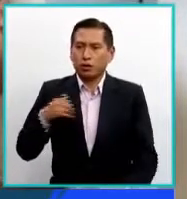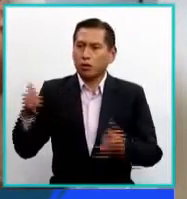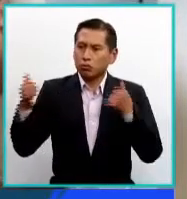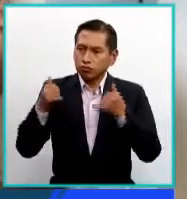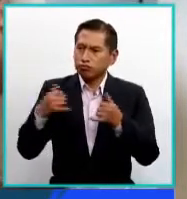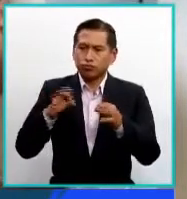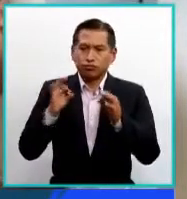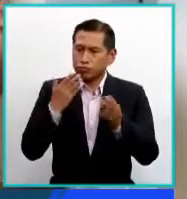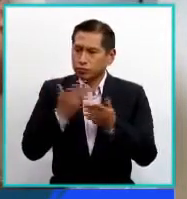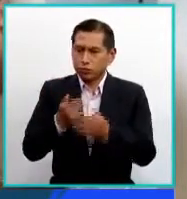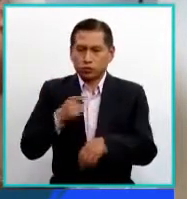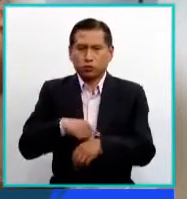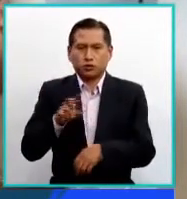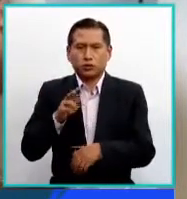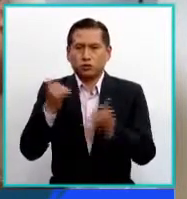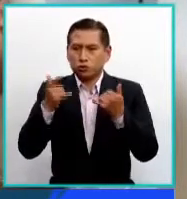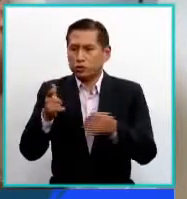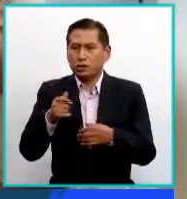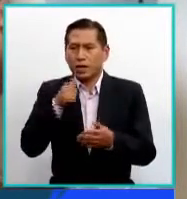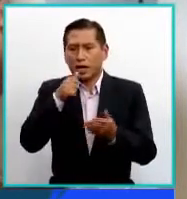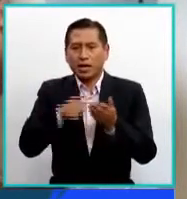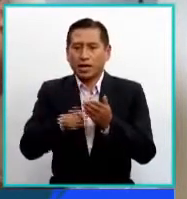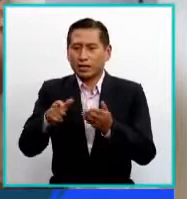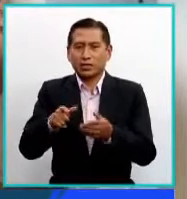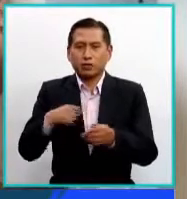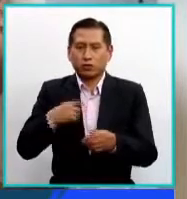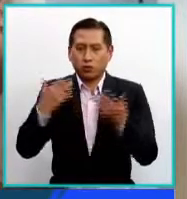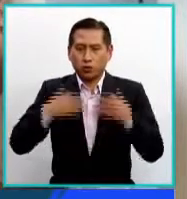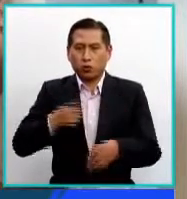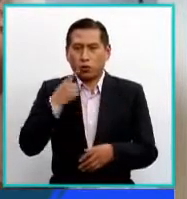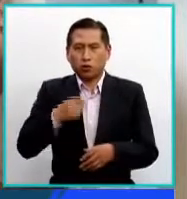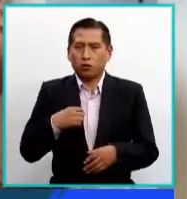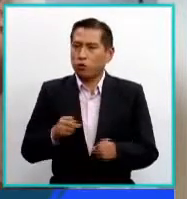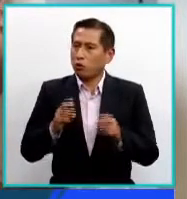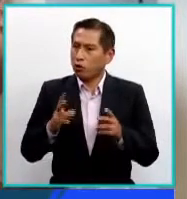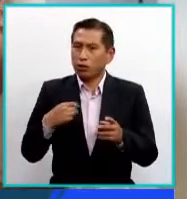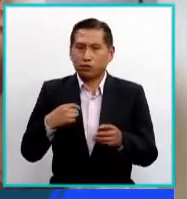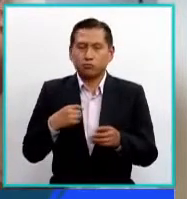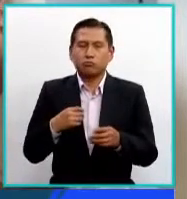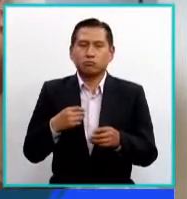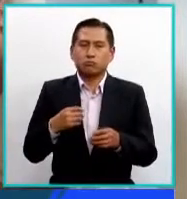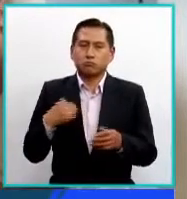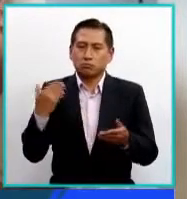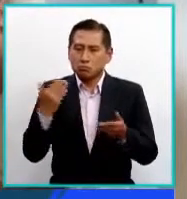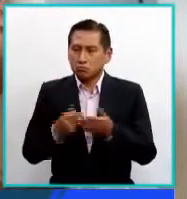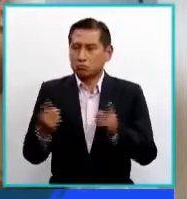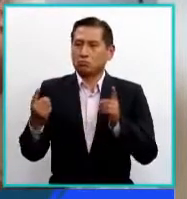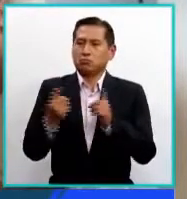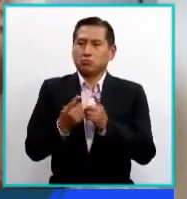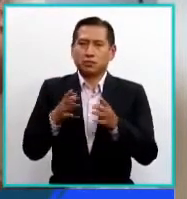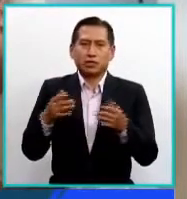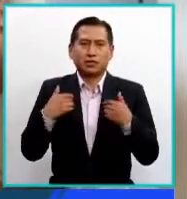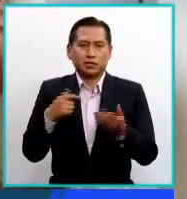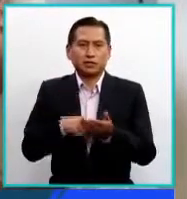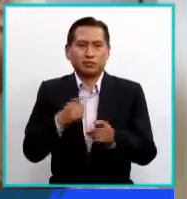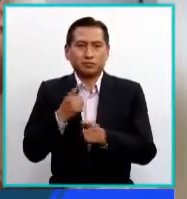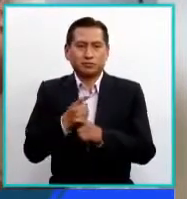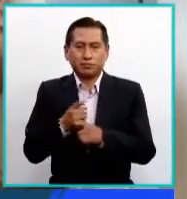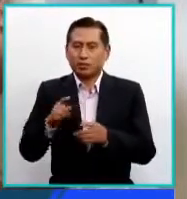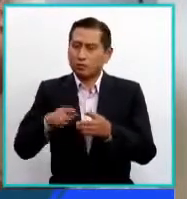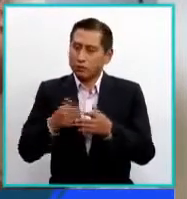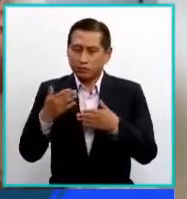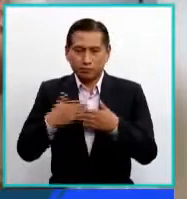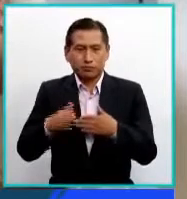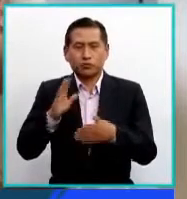ya perfecto, hoy día a las 3 en correos, yo voy a estar de rojo, ya yo de negro, listo, y así nos hemos conocido, ¿no? Y ahí